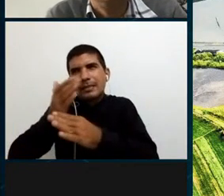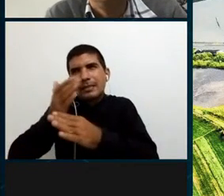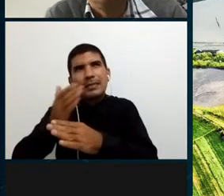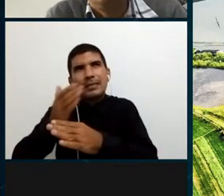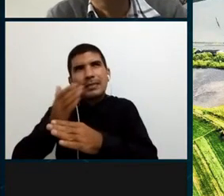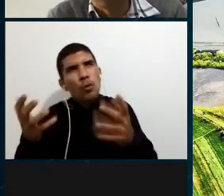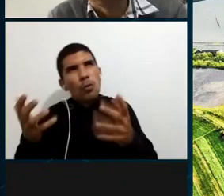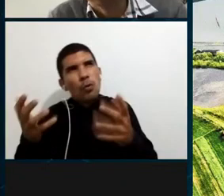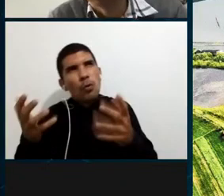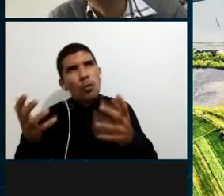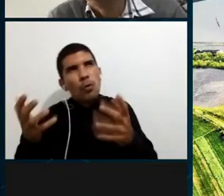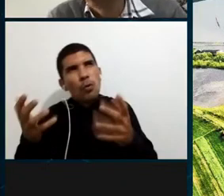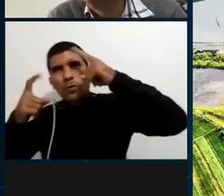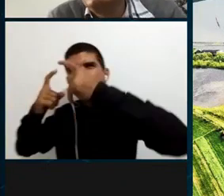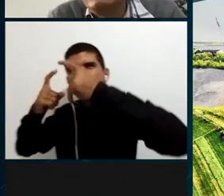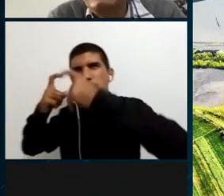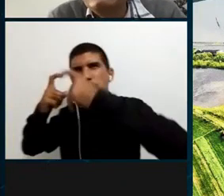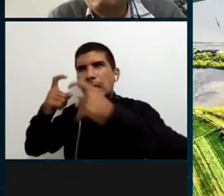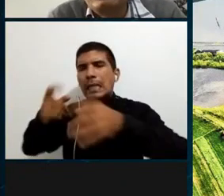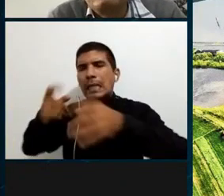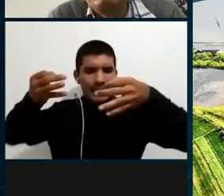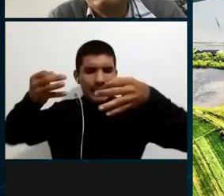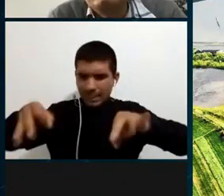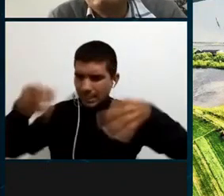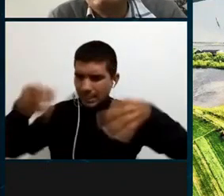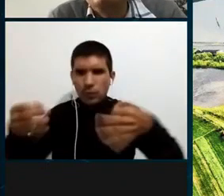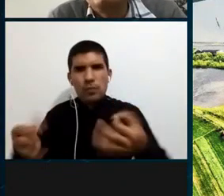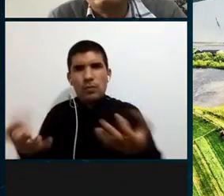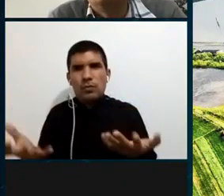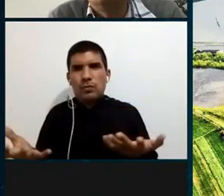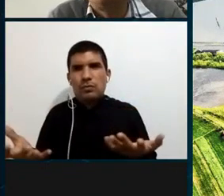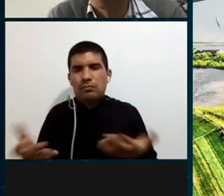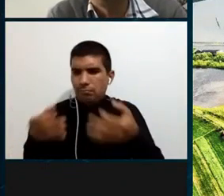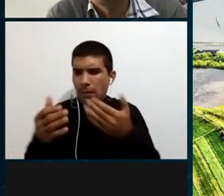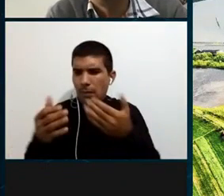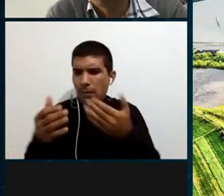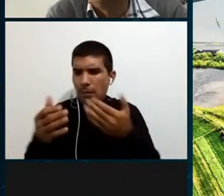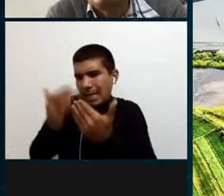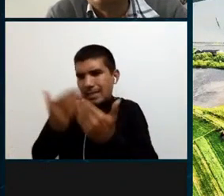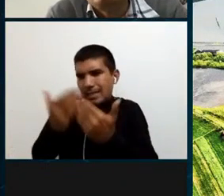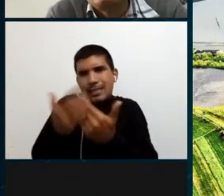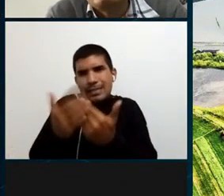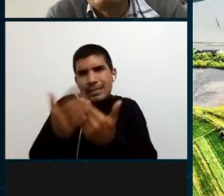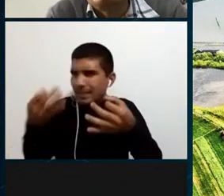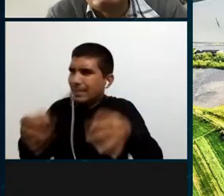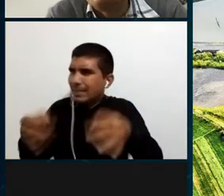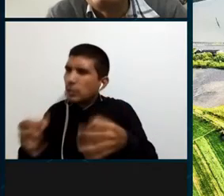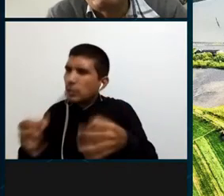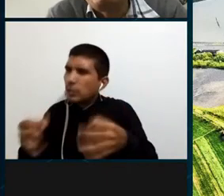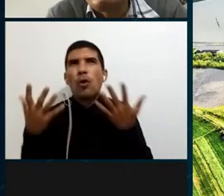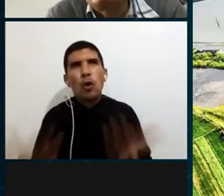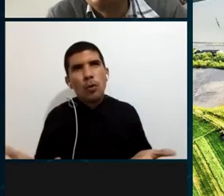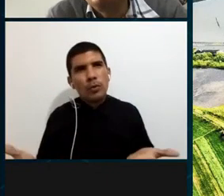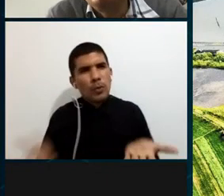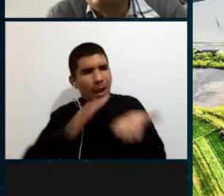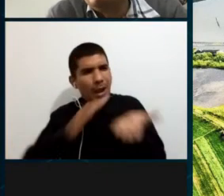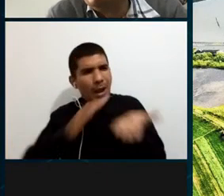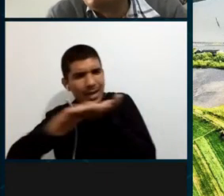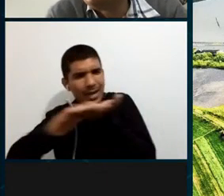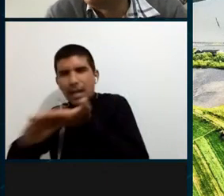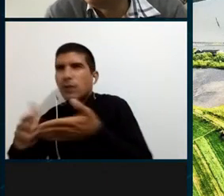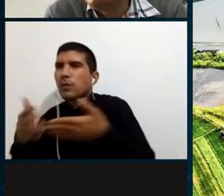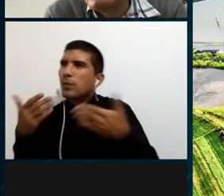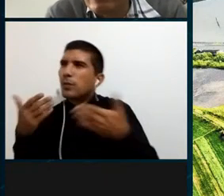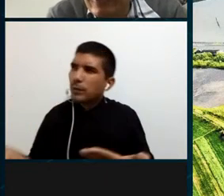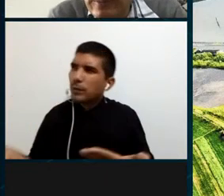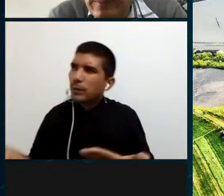simplificarnos. Mantenerlo simple y siempre buscando cómo solucionar ese problema, ya empiezo a mapear con